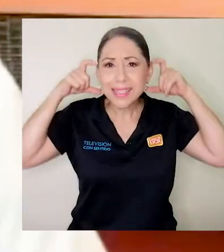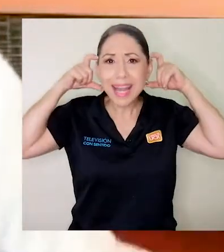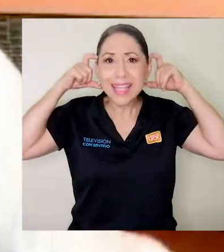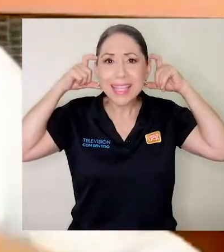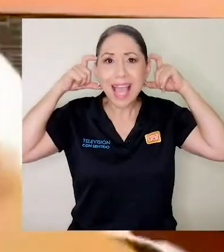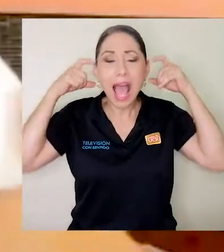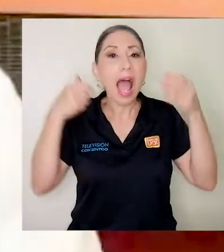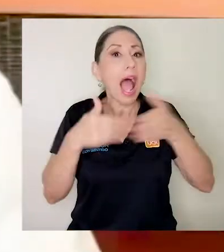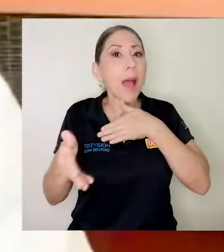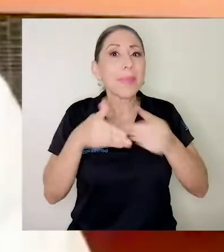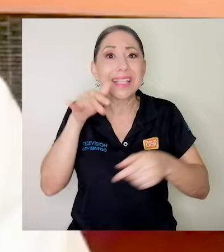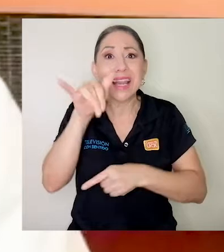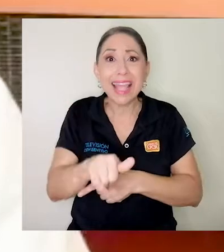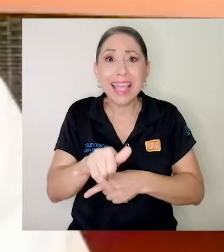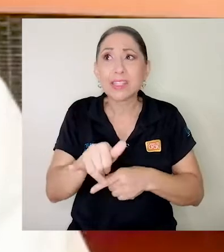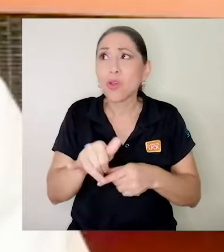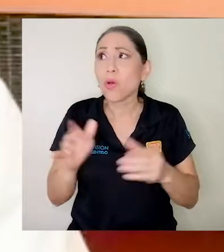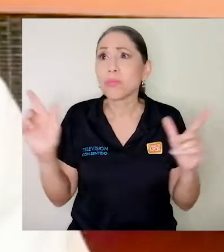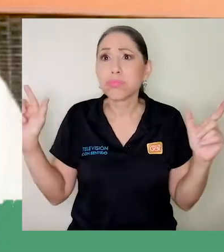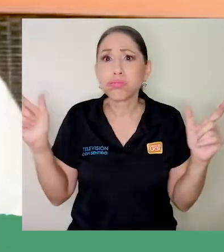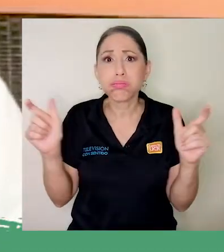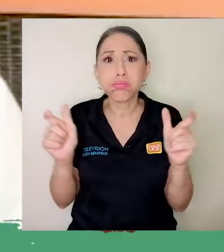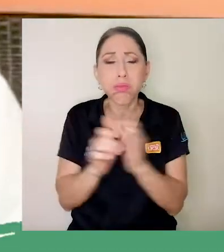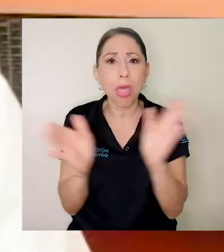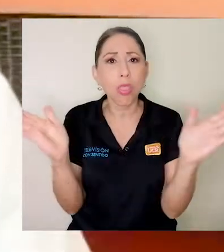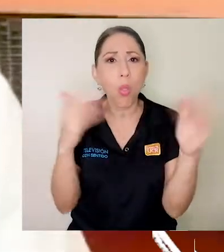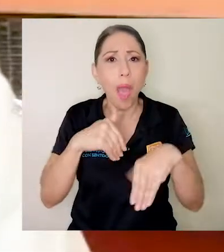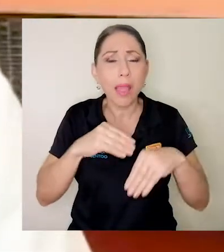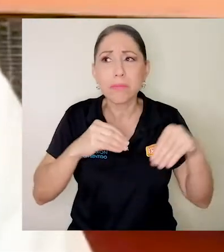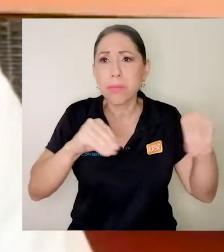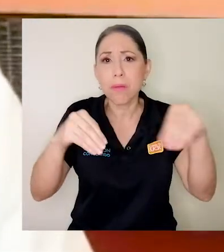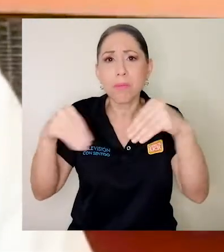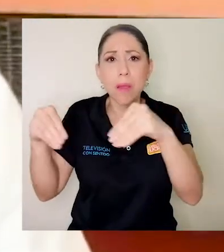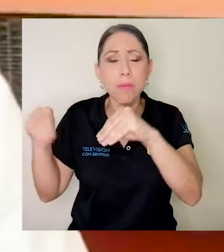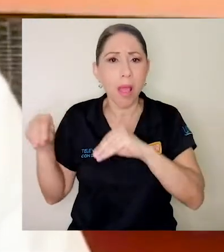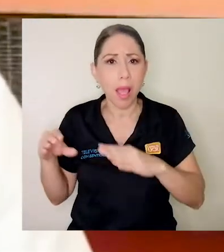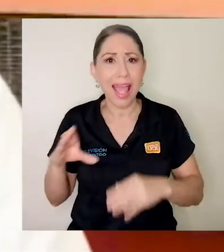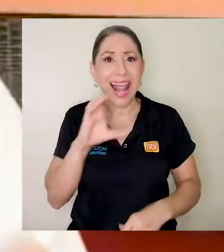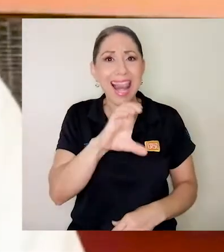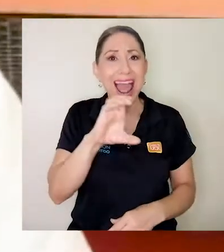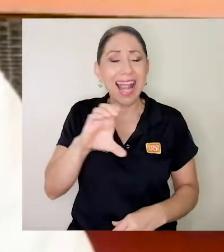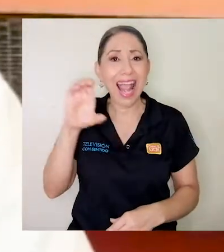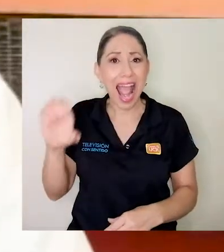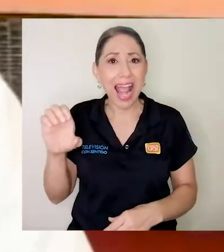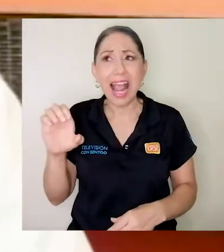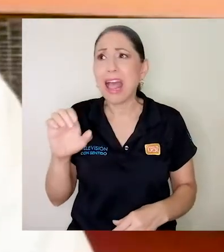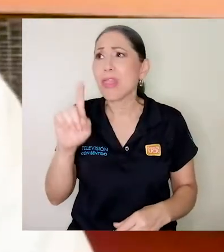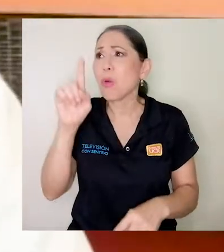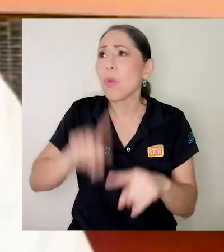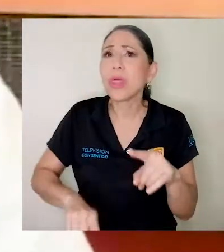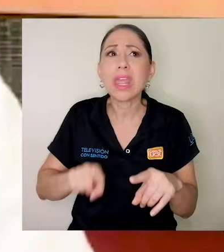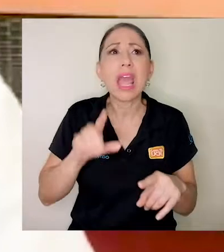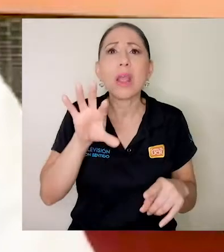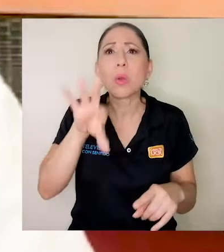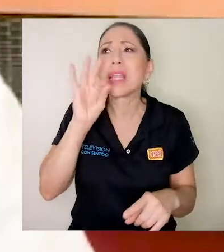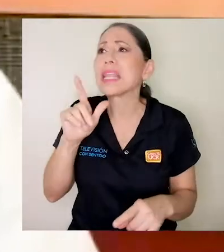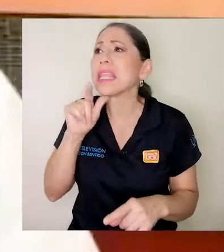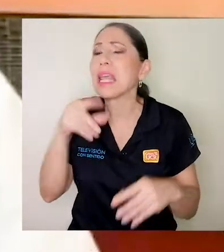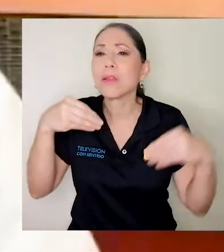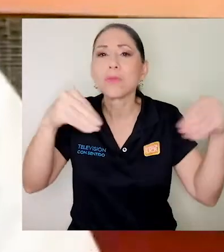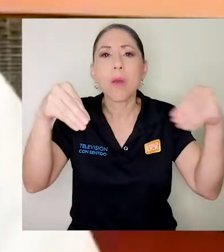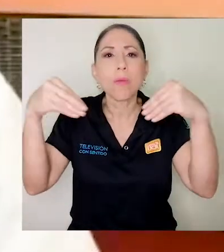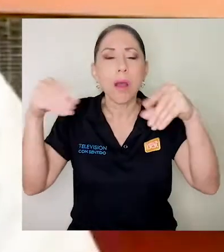de eso el mercado se desabasteció de mascarillas. La caja tuvo problemas para conseguir proveedores de